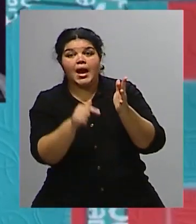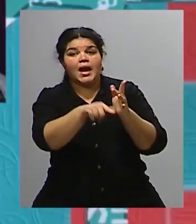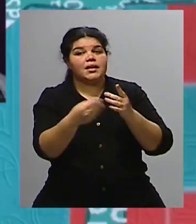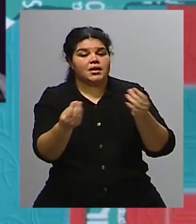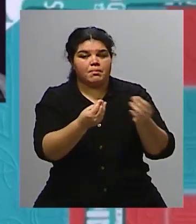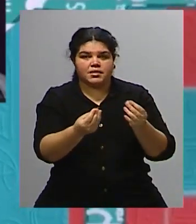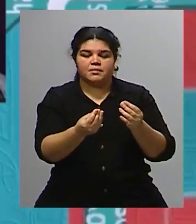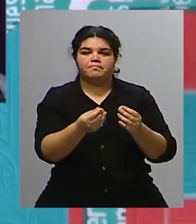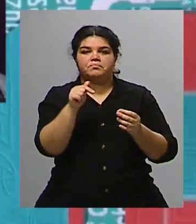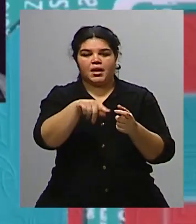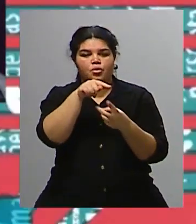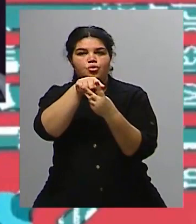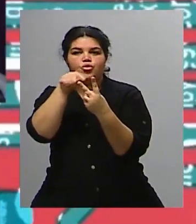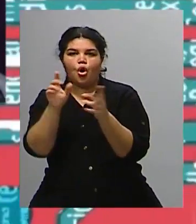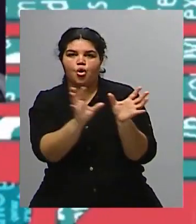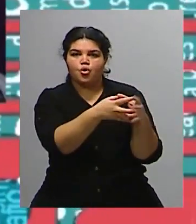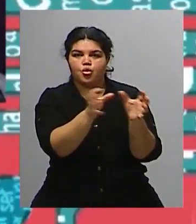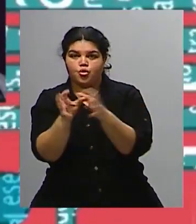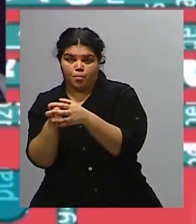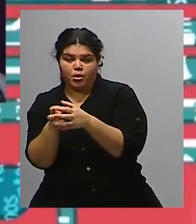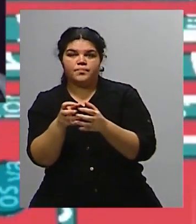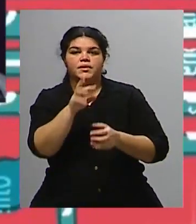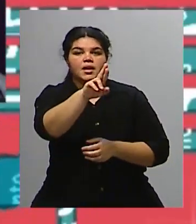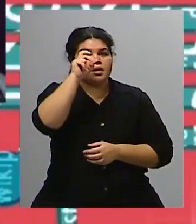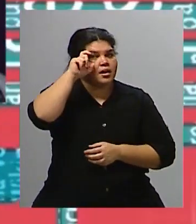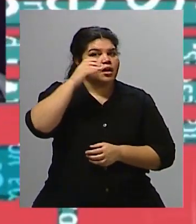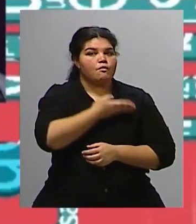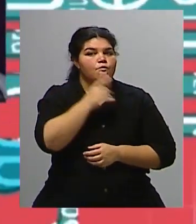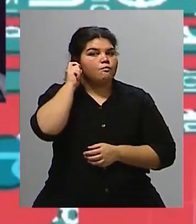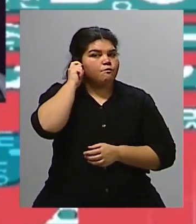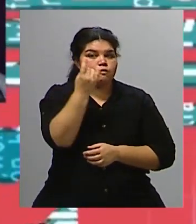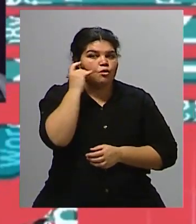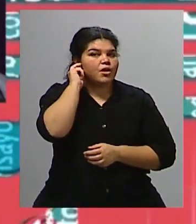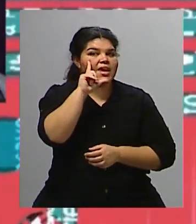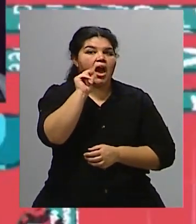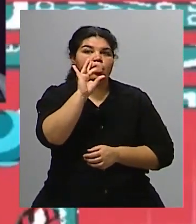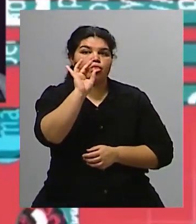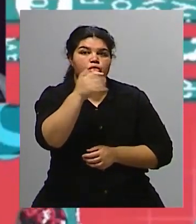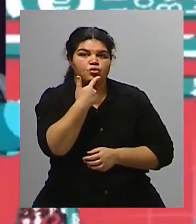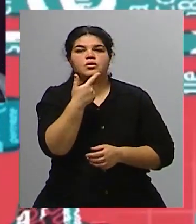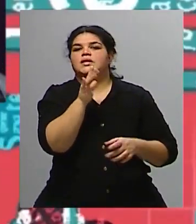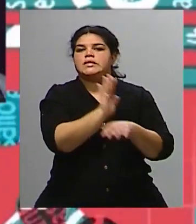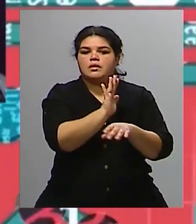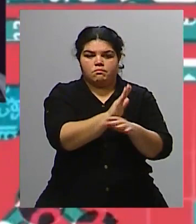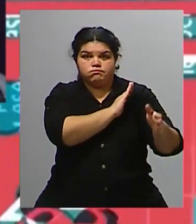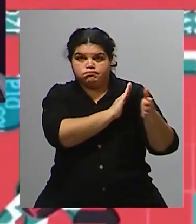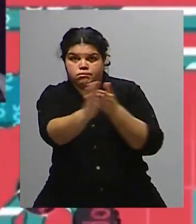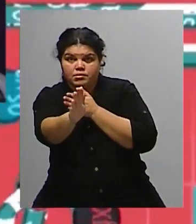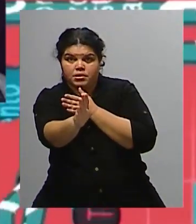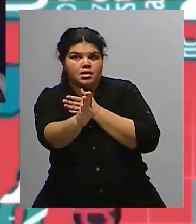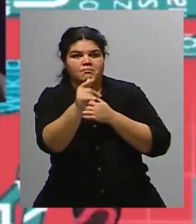y refugiados, Sí. donde los refugiados son personas que están como obligadas a irse de sus lugares de origen y las personas